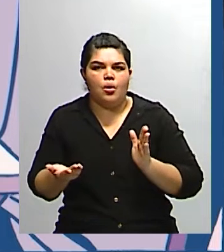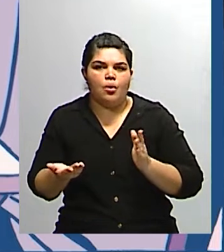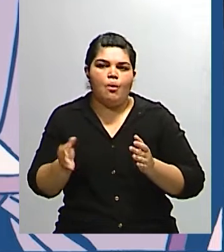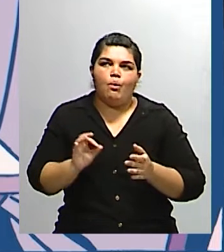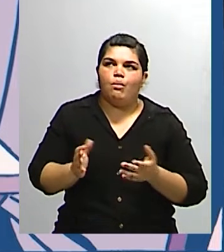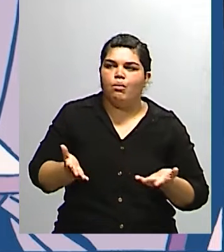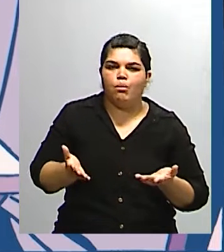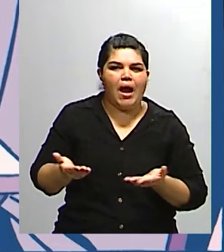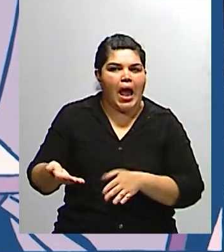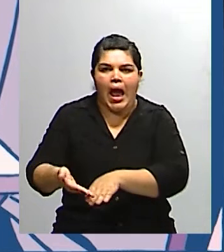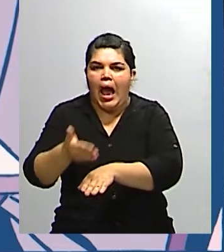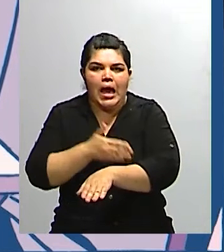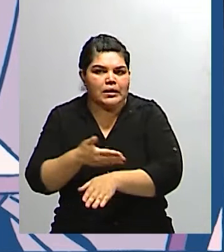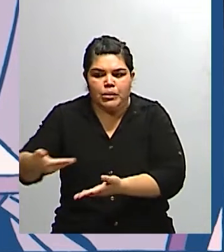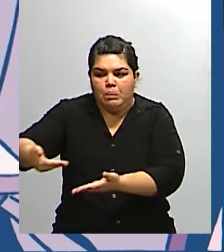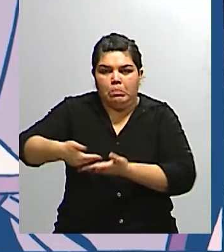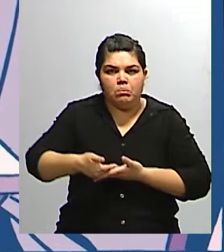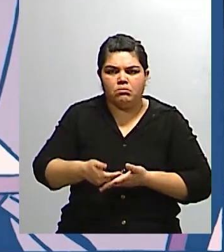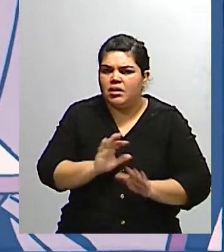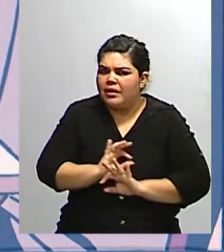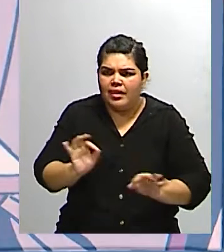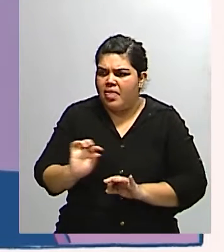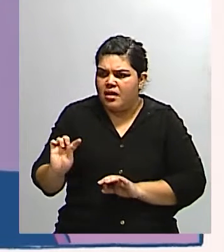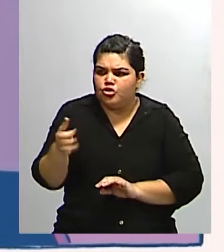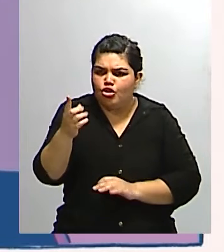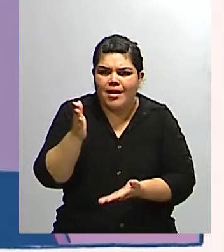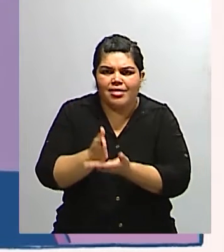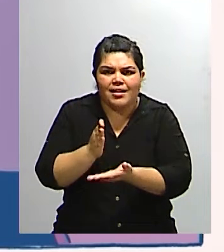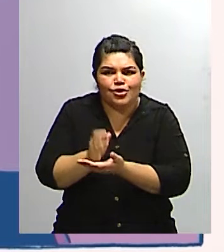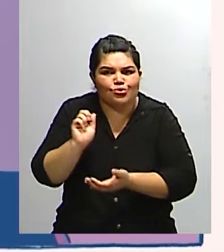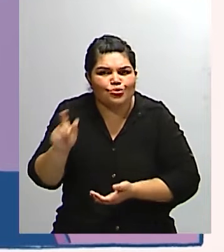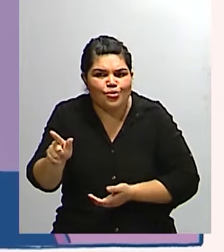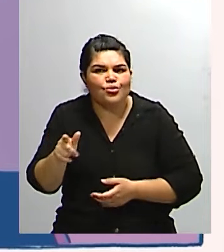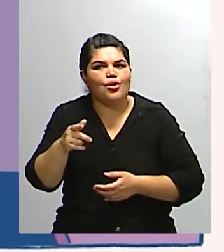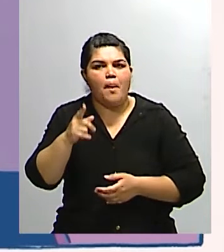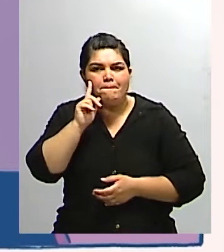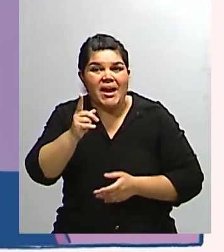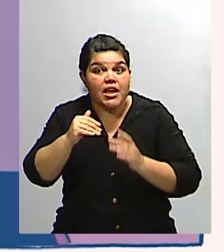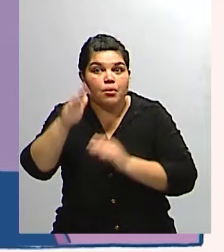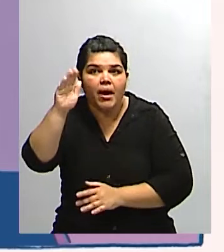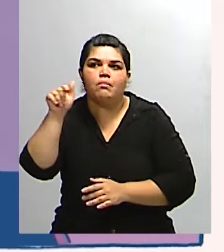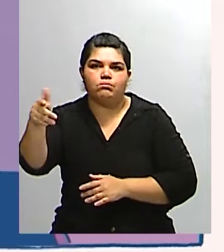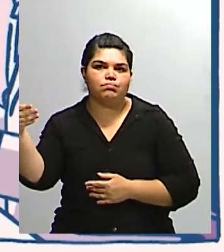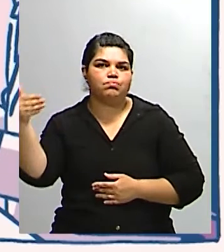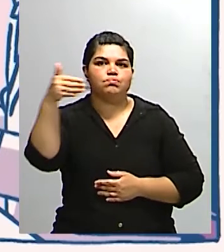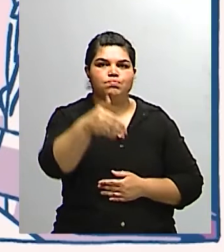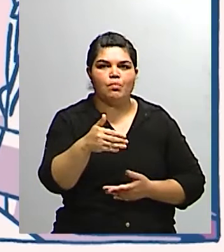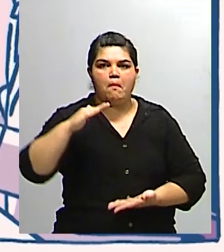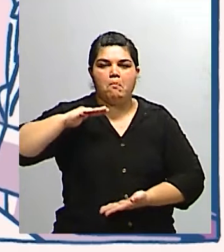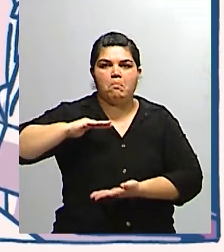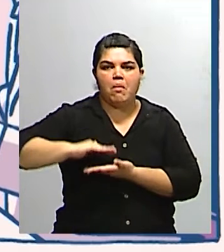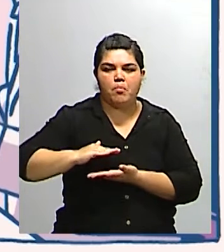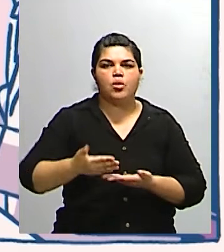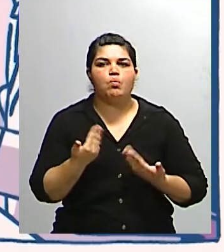digamos, solicitar un turno médico para hacerse la mamografía. Puede ir directamente a pedir el turno para la mamografía sin pasar por el médico,